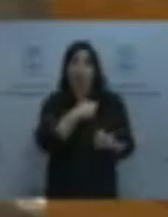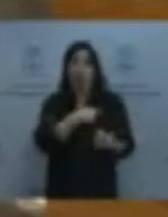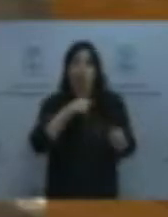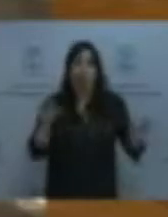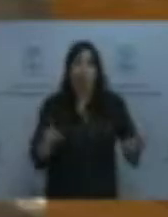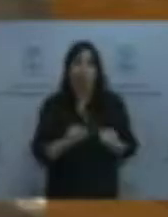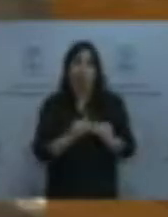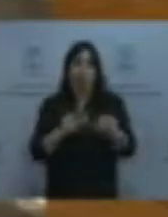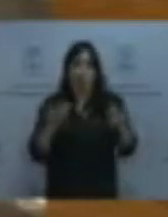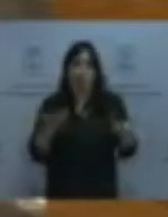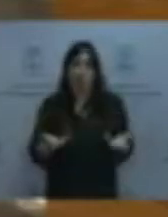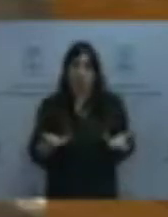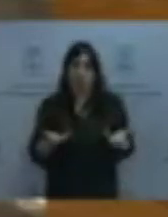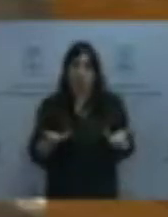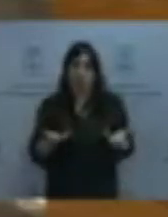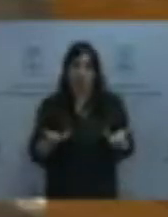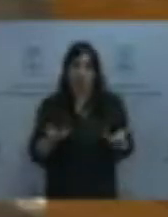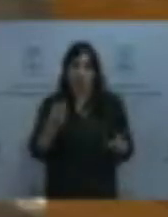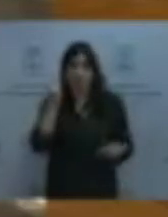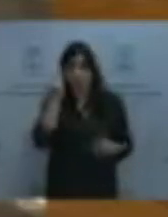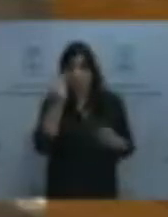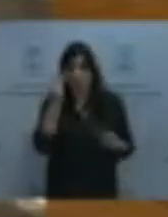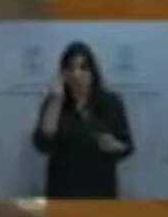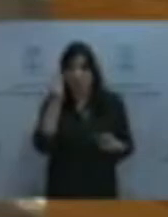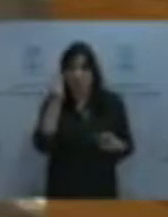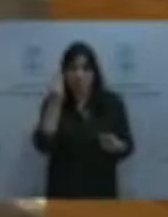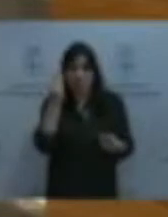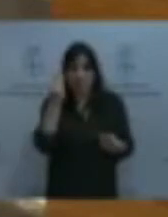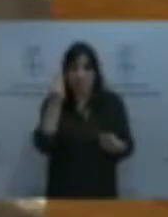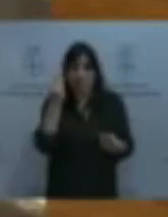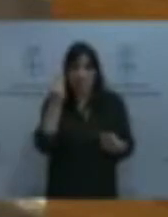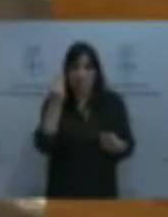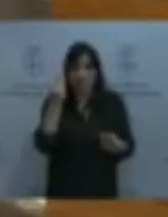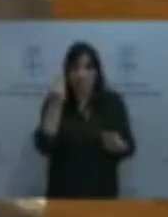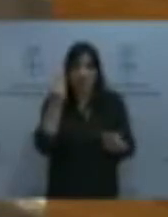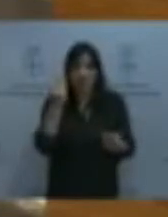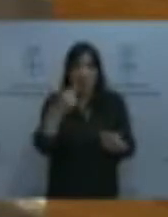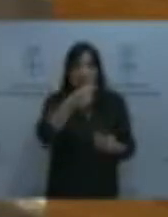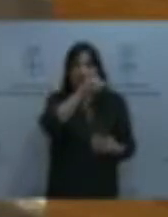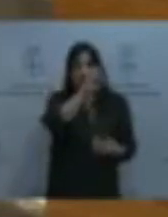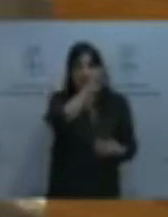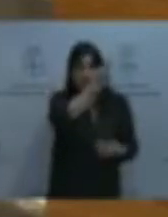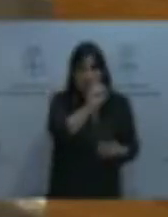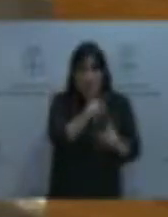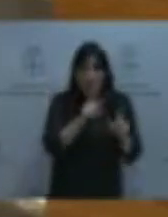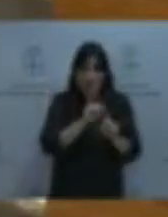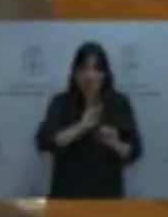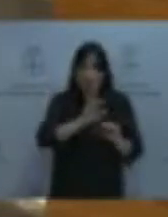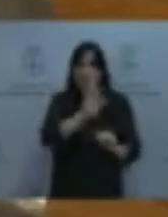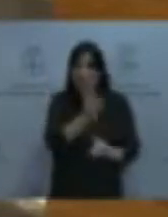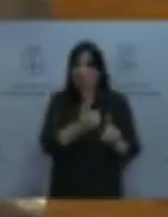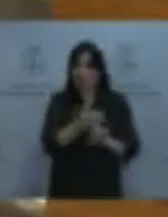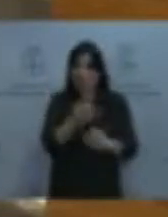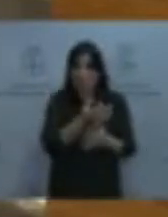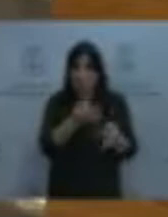ajustadas a regulación las pretensiones del HITPA, de manera que la Comisión Nacional de los Mercados y la Competencia considera que